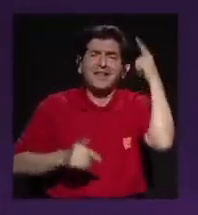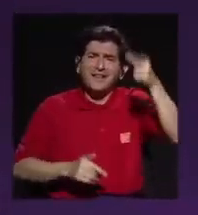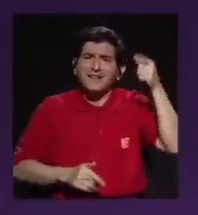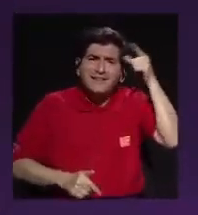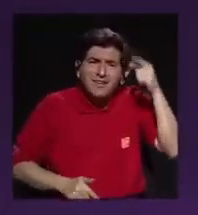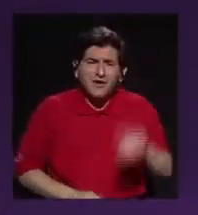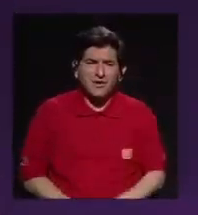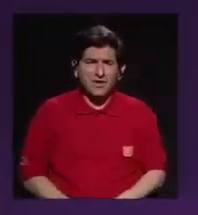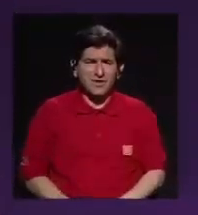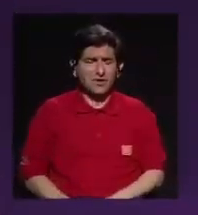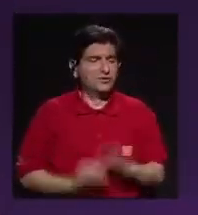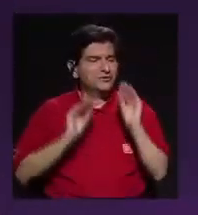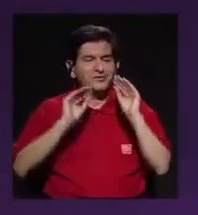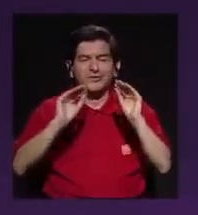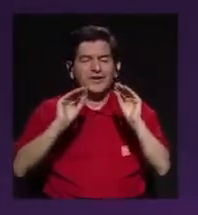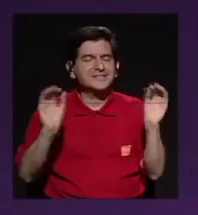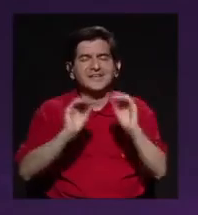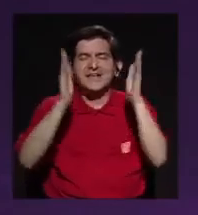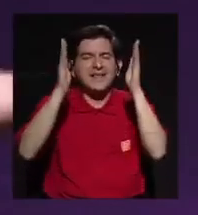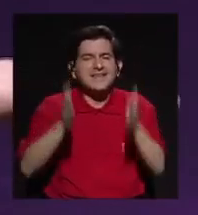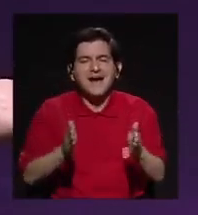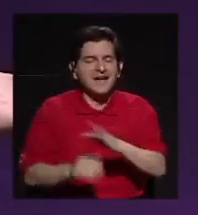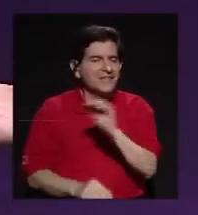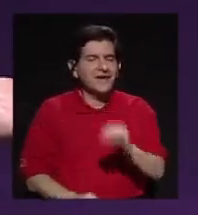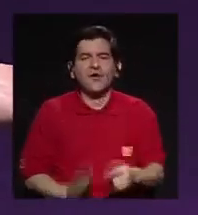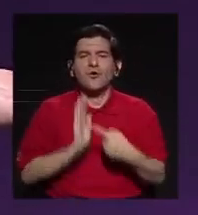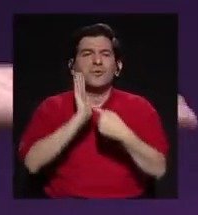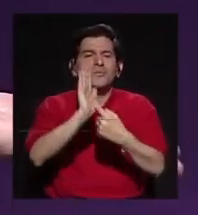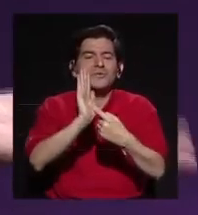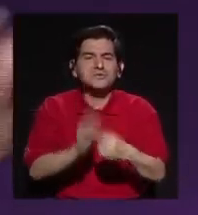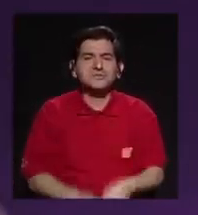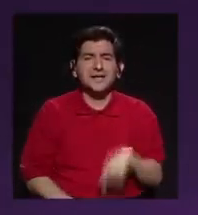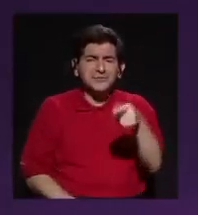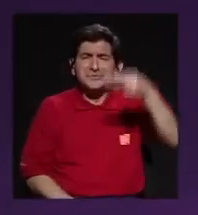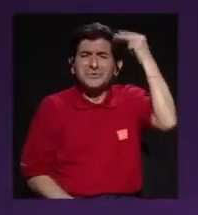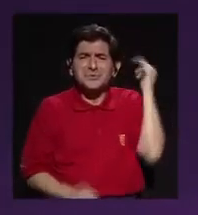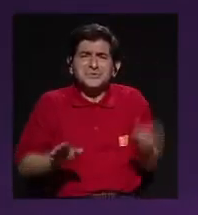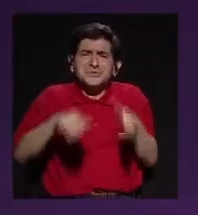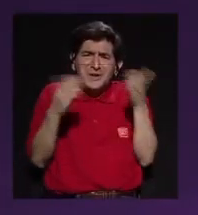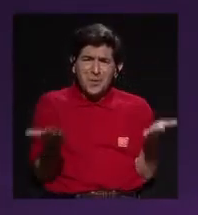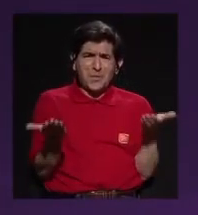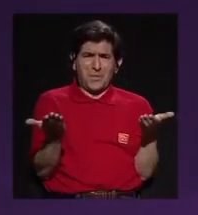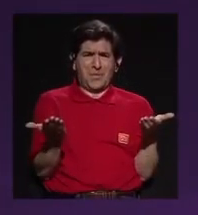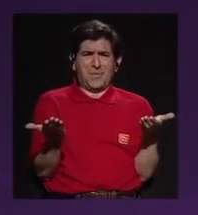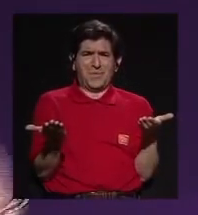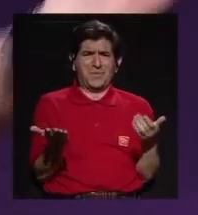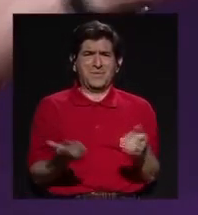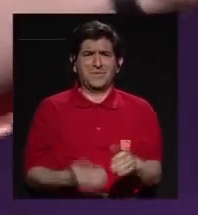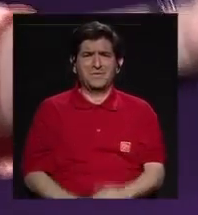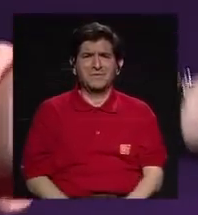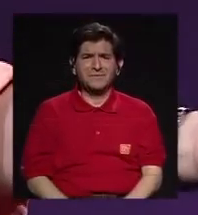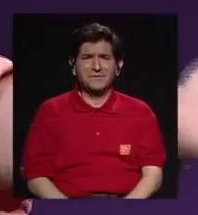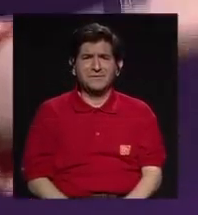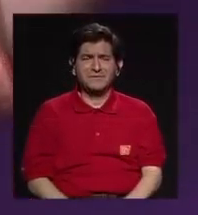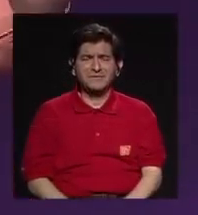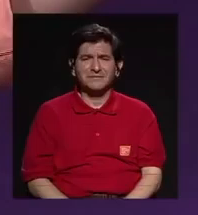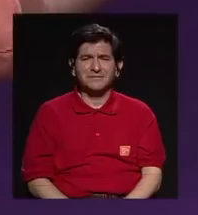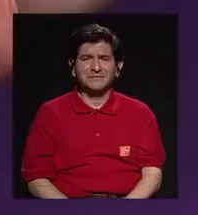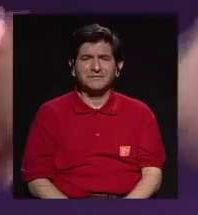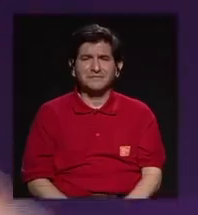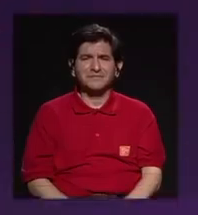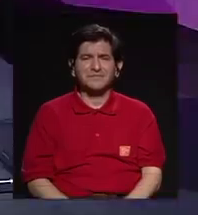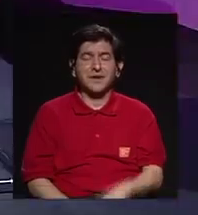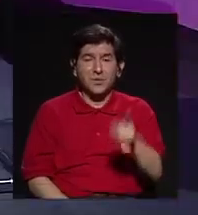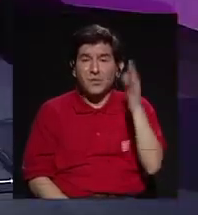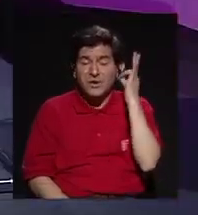supuesto, nadie le enseña a nadie, ni nadie le puede enseñar a nadie a ser homosexual. Sí, eso es importante, sí, porque hay una